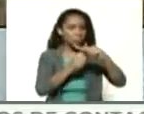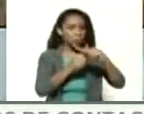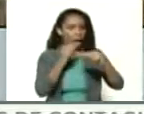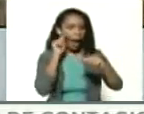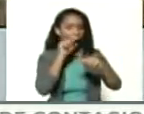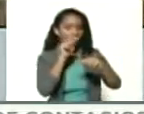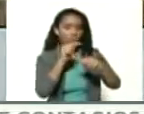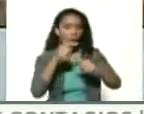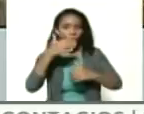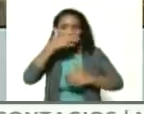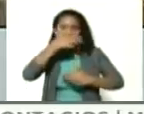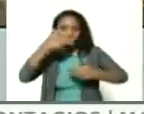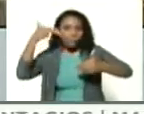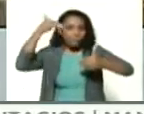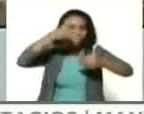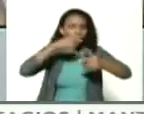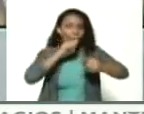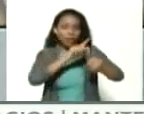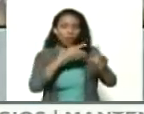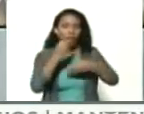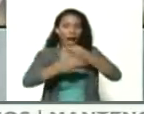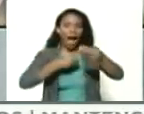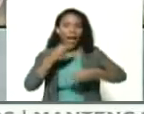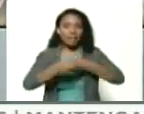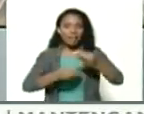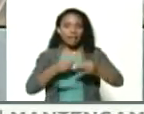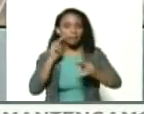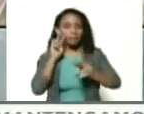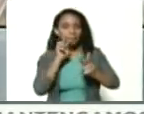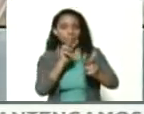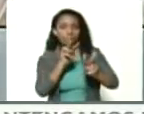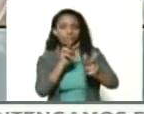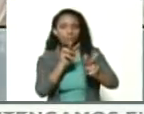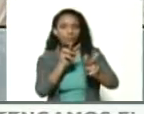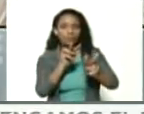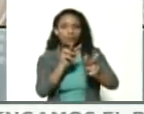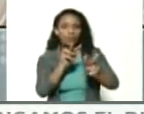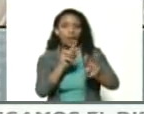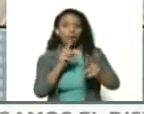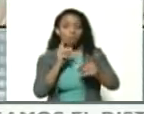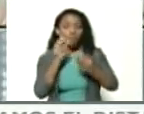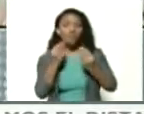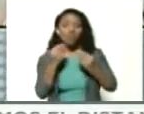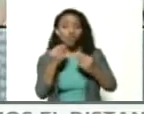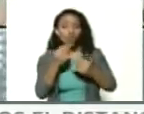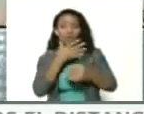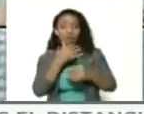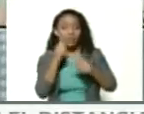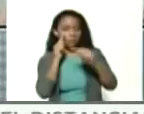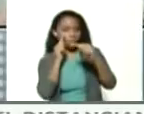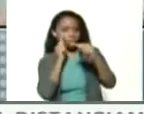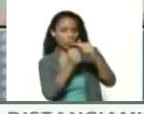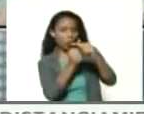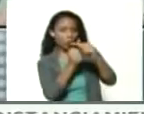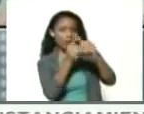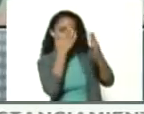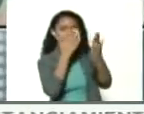estos terroristas que siguen, lo observamos con mucha facilidad, mi comandante, desde la